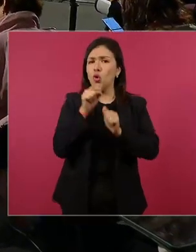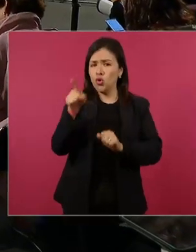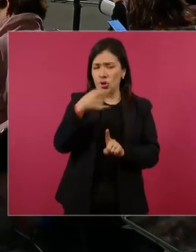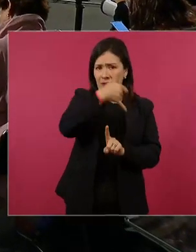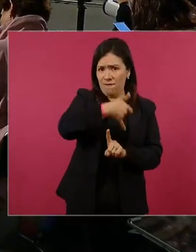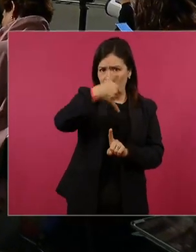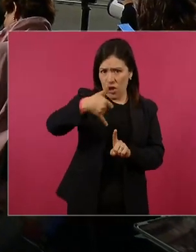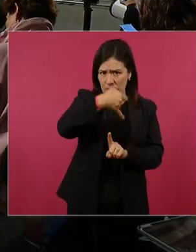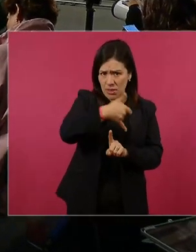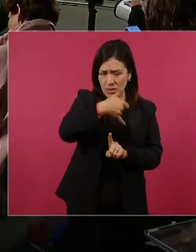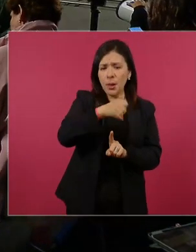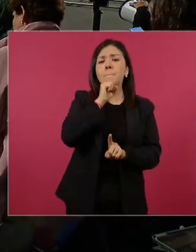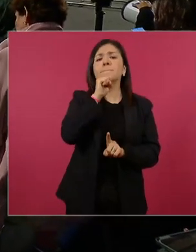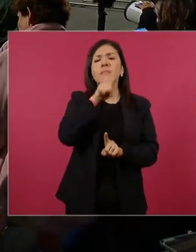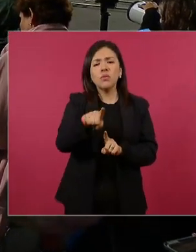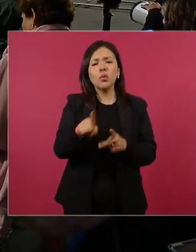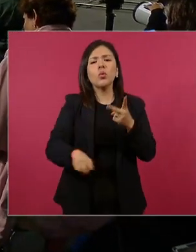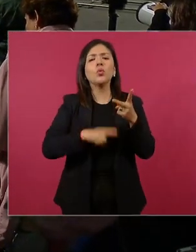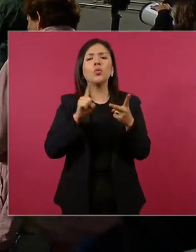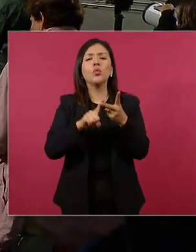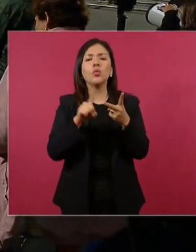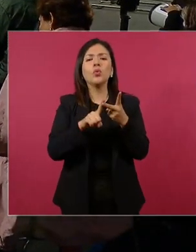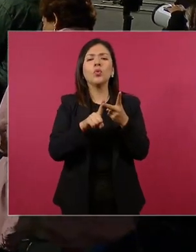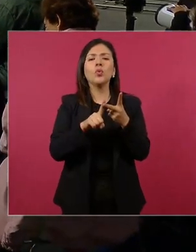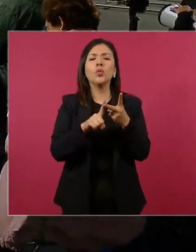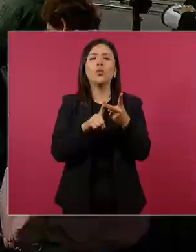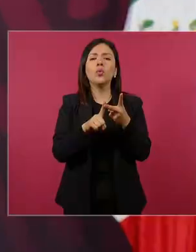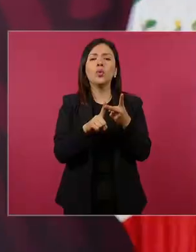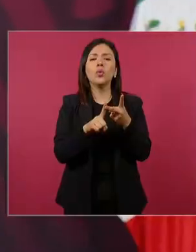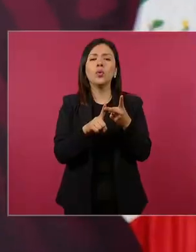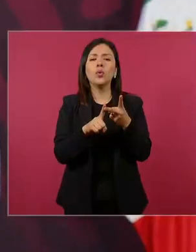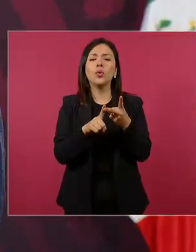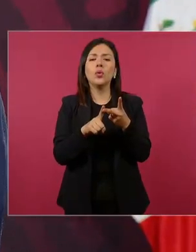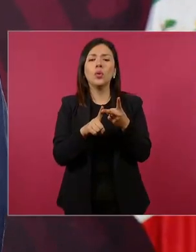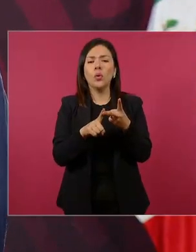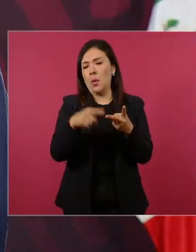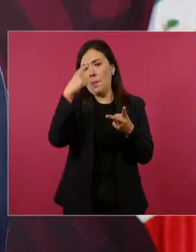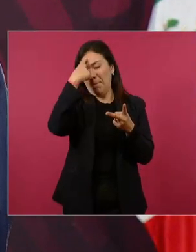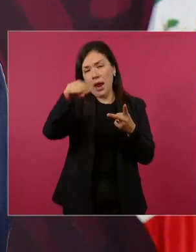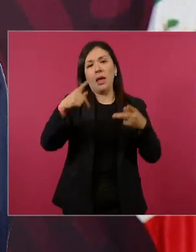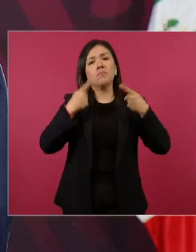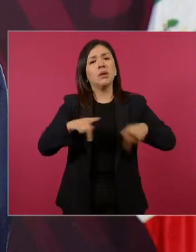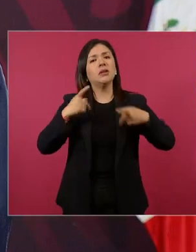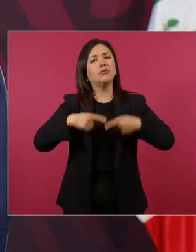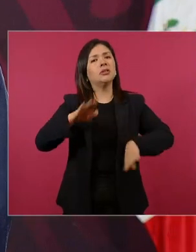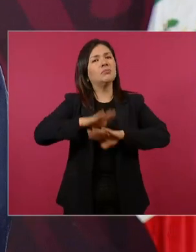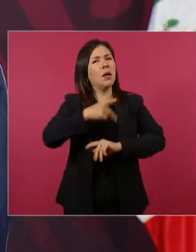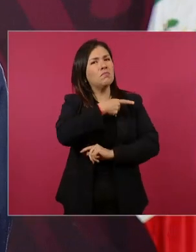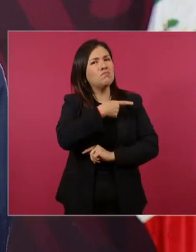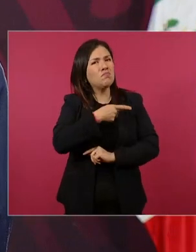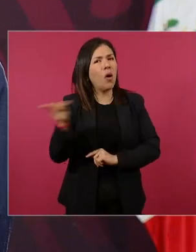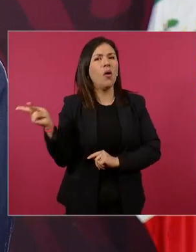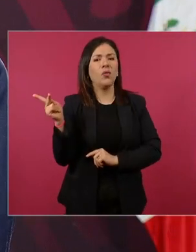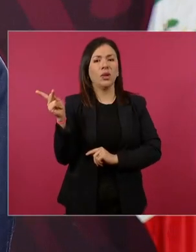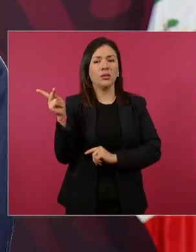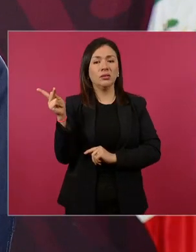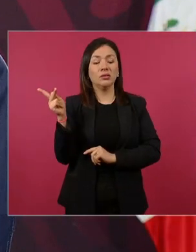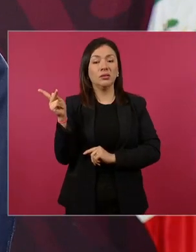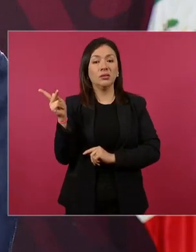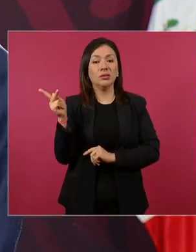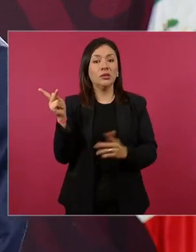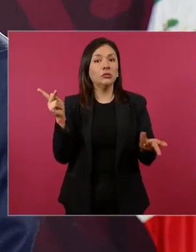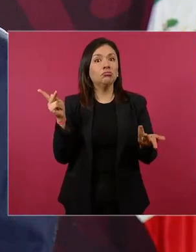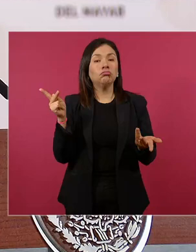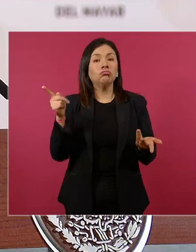Infonavit como para la población pobre que